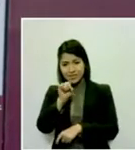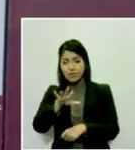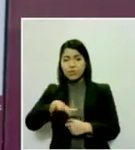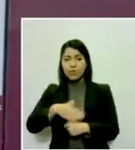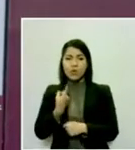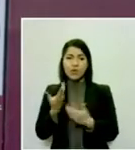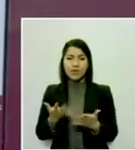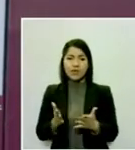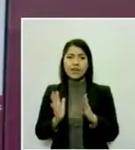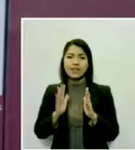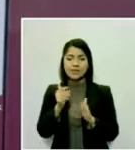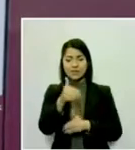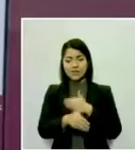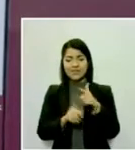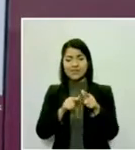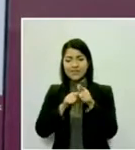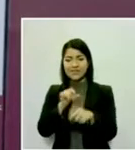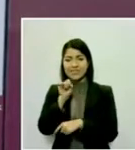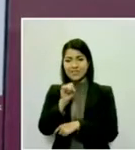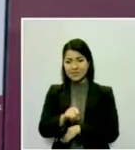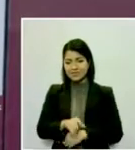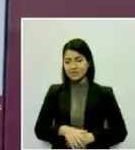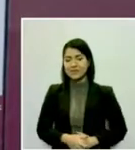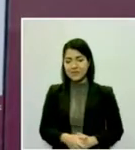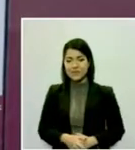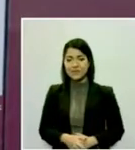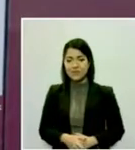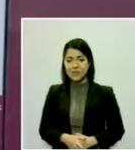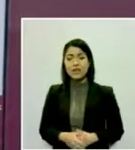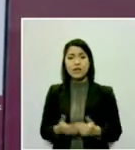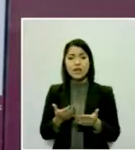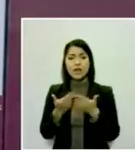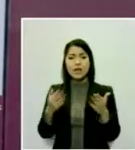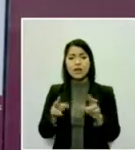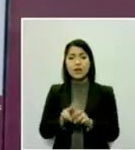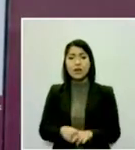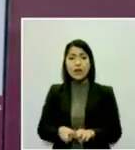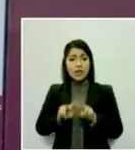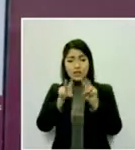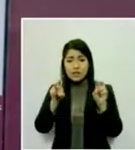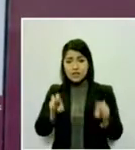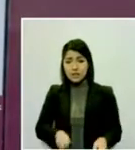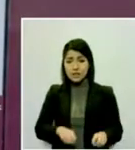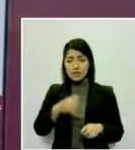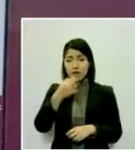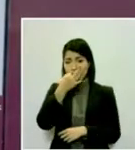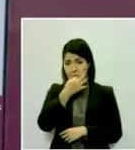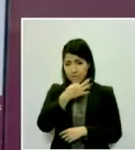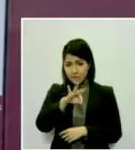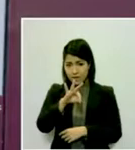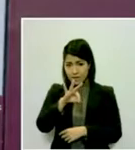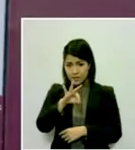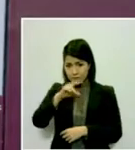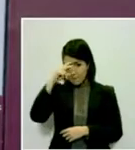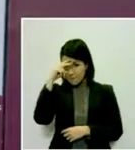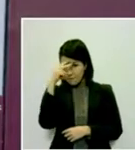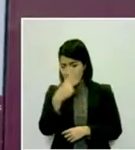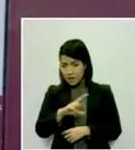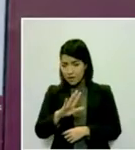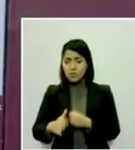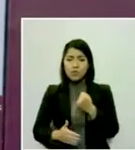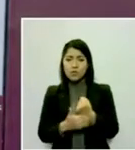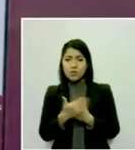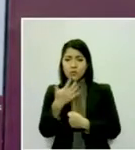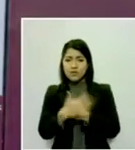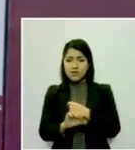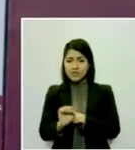está caminando y de que va a continuar, ¿sí? Y los festejos del día 15, las fiestas